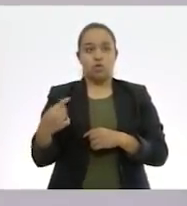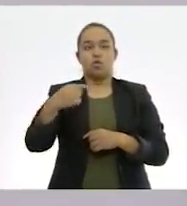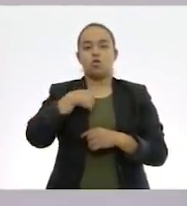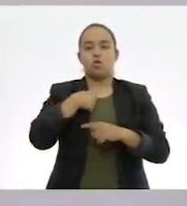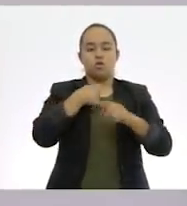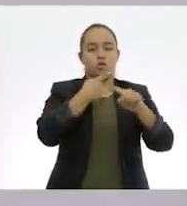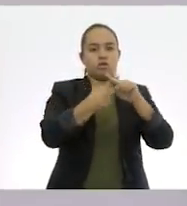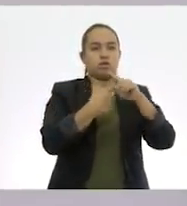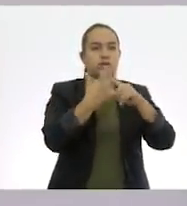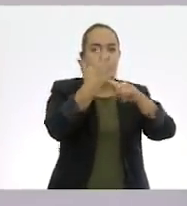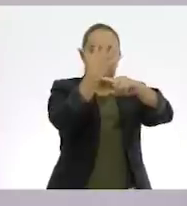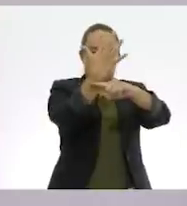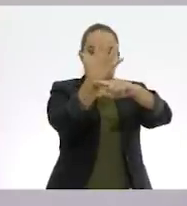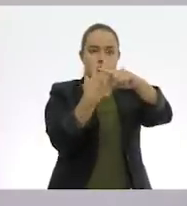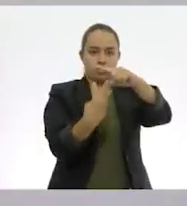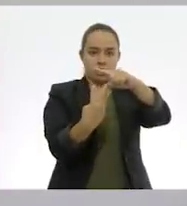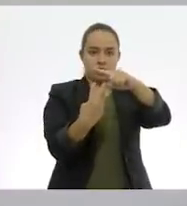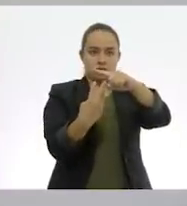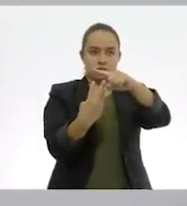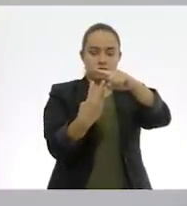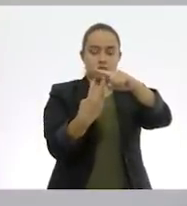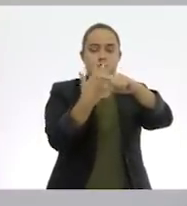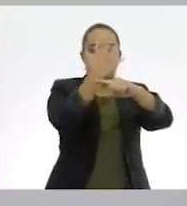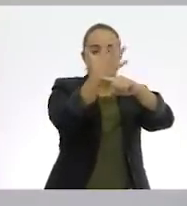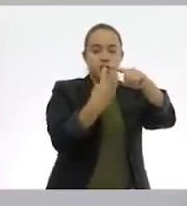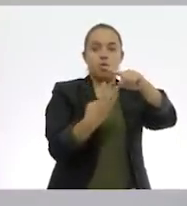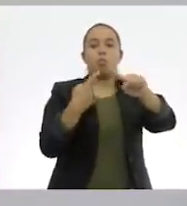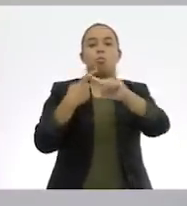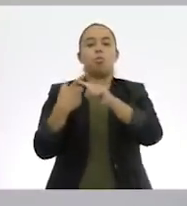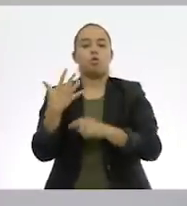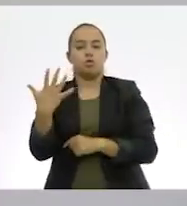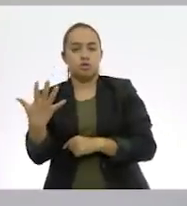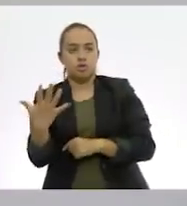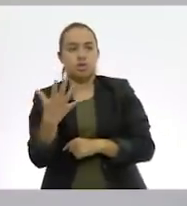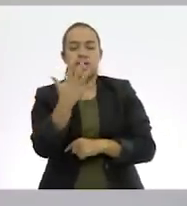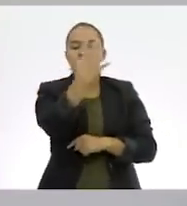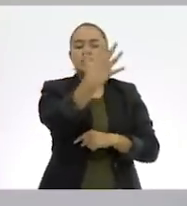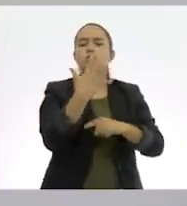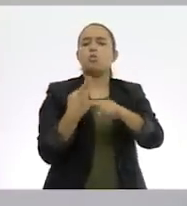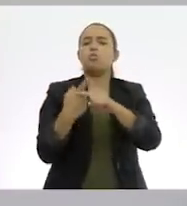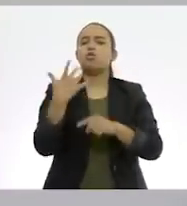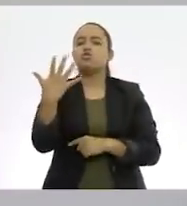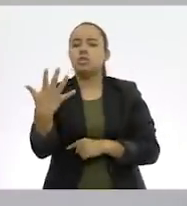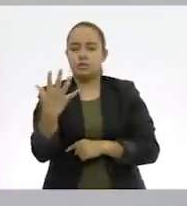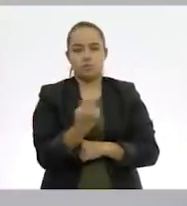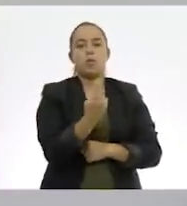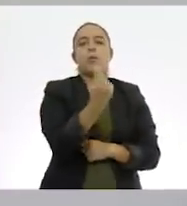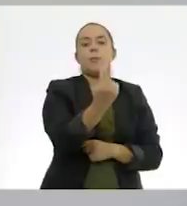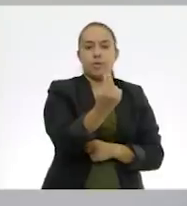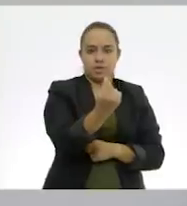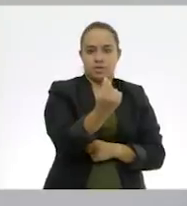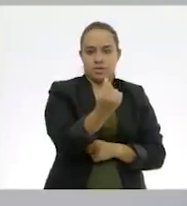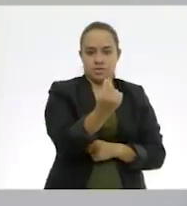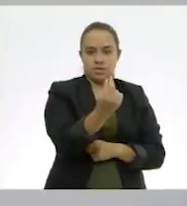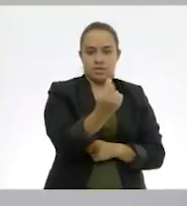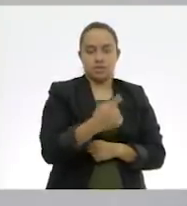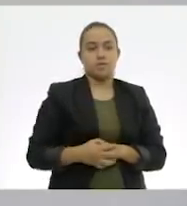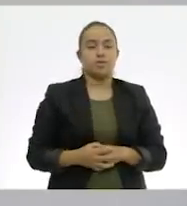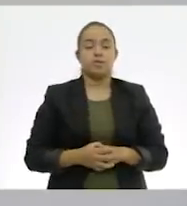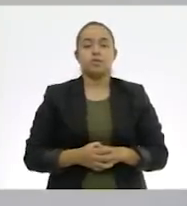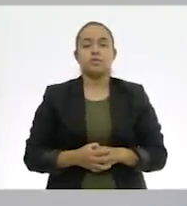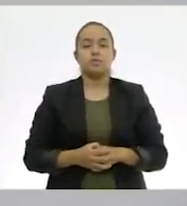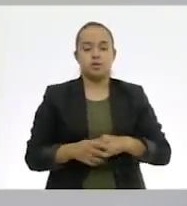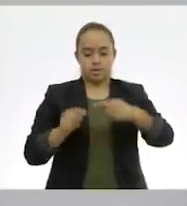a multiplicar cinco tercios, tanto el numerador como el denominador. Cinco por cinco. Veinticinco. El